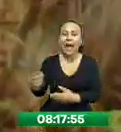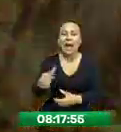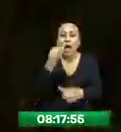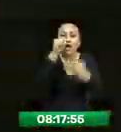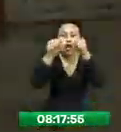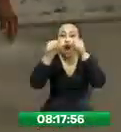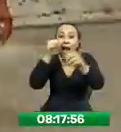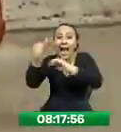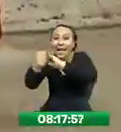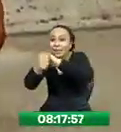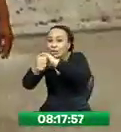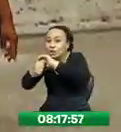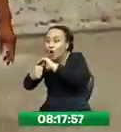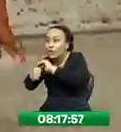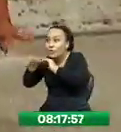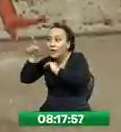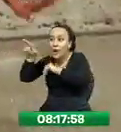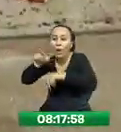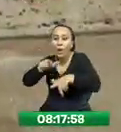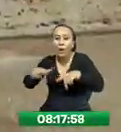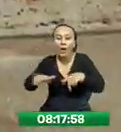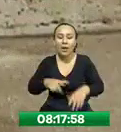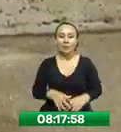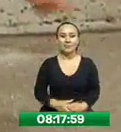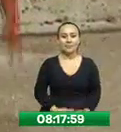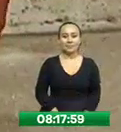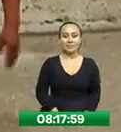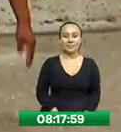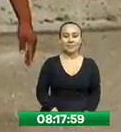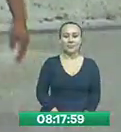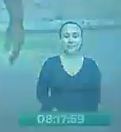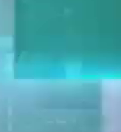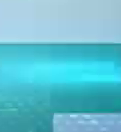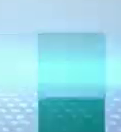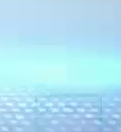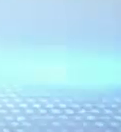alcaloides. Informó Julio César Saone.